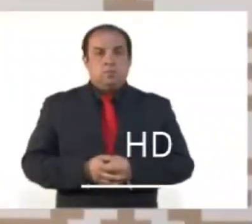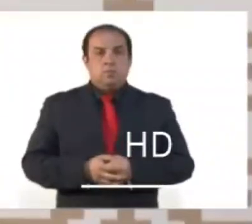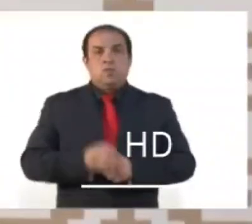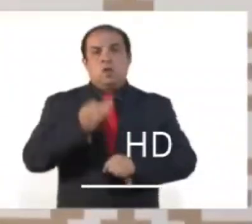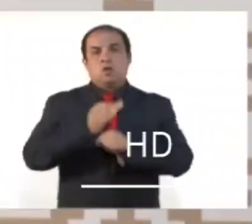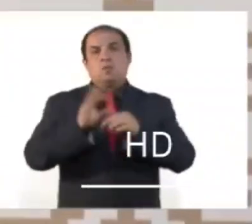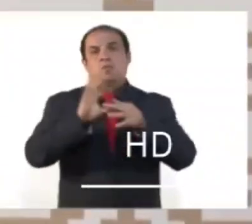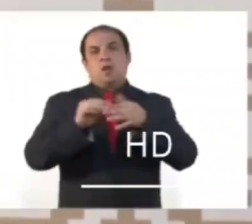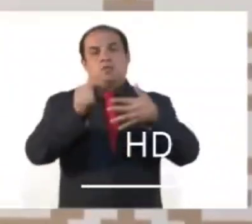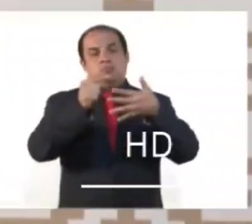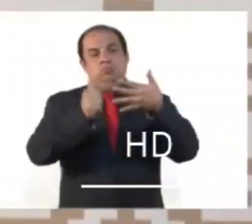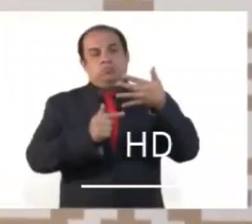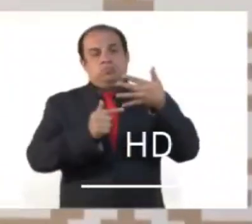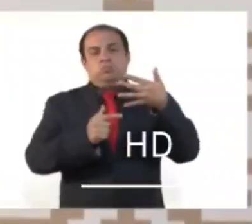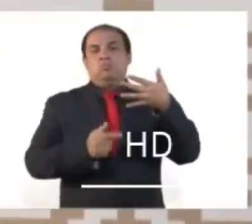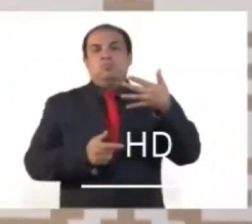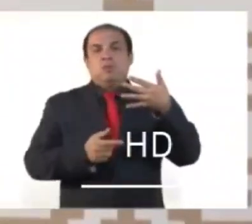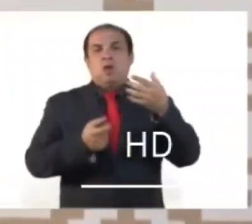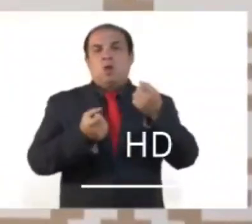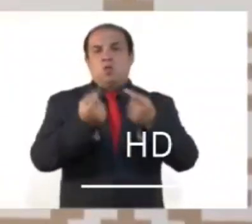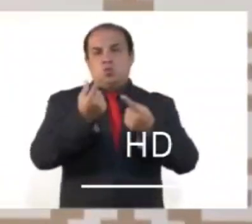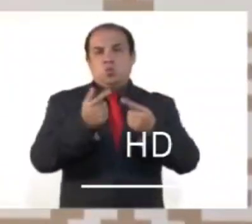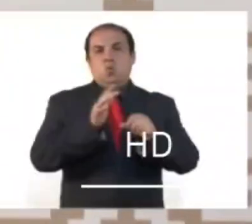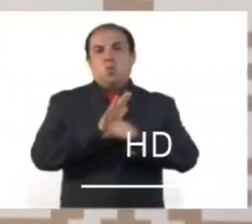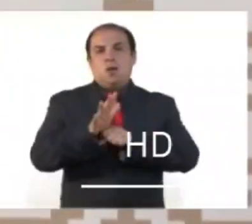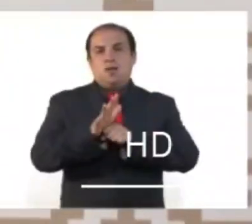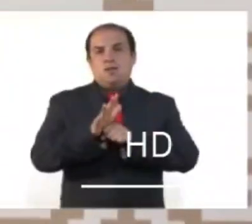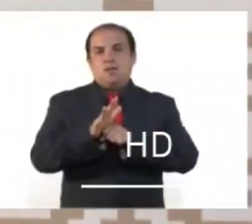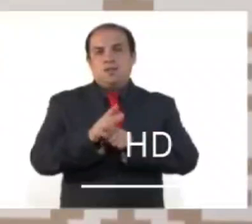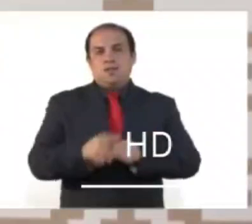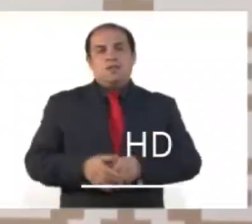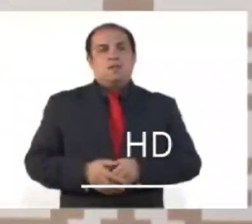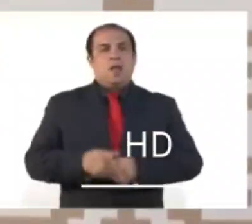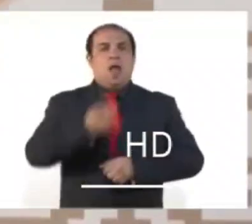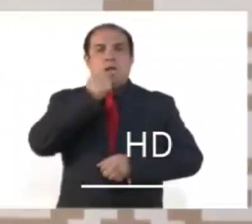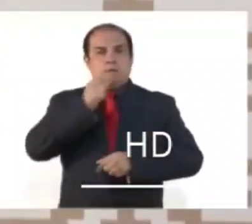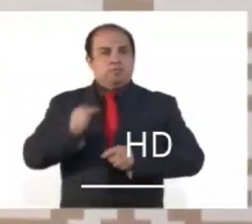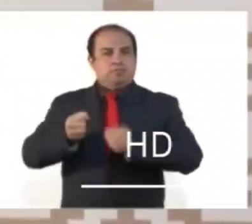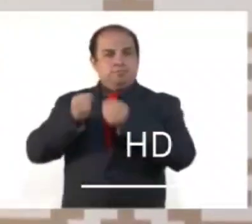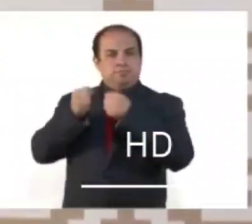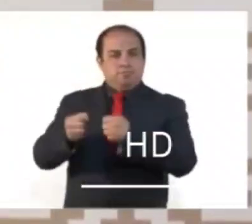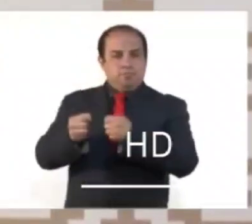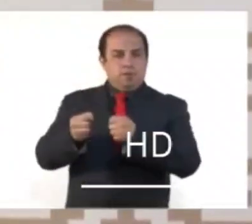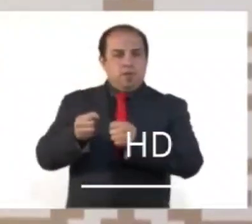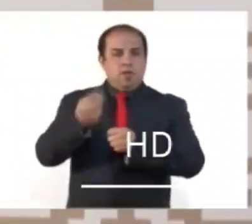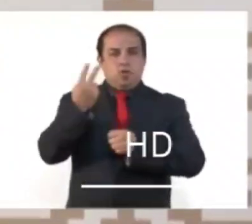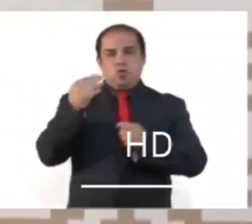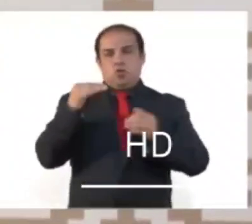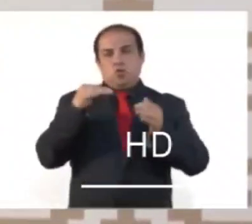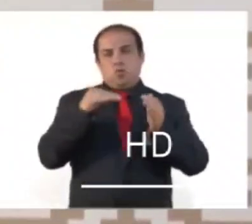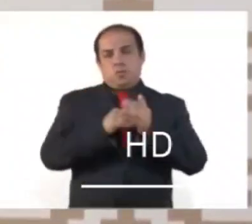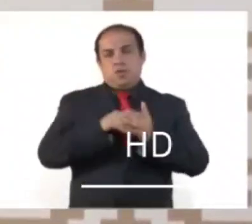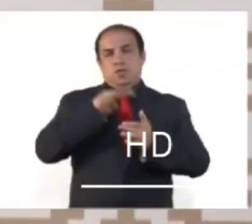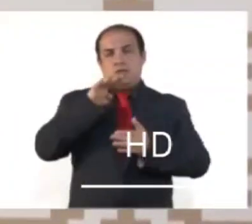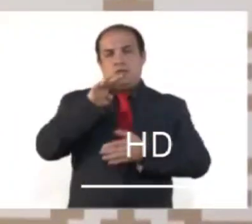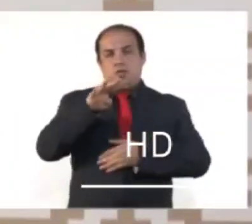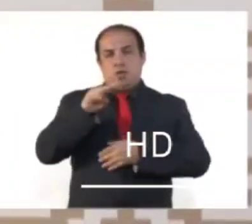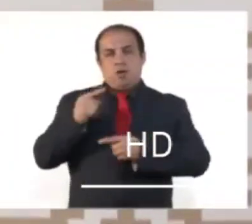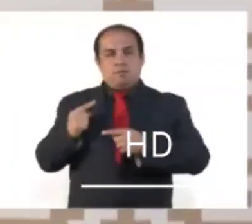enumerar algunos. Uno de ellos es la seguridad. Entre el 2019 y el